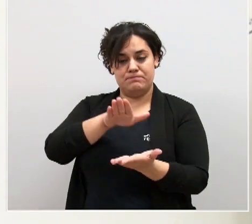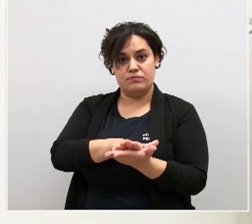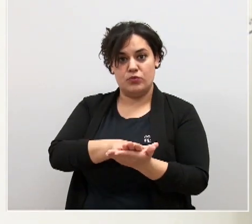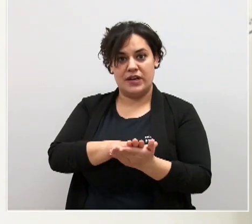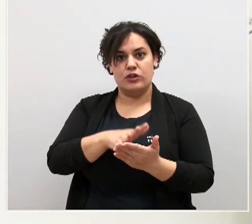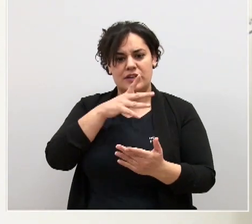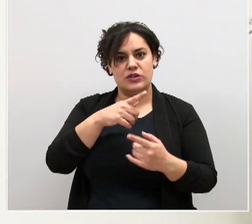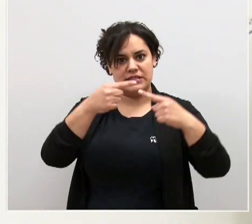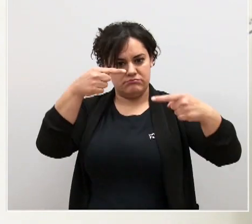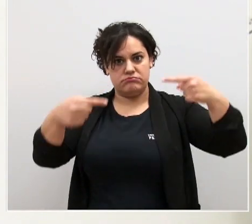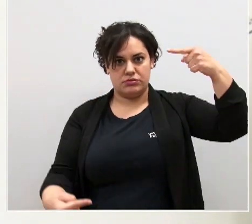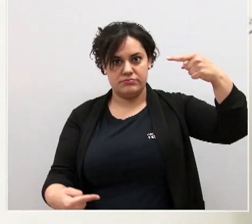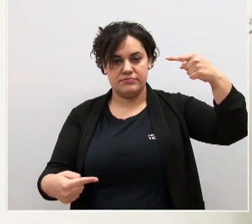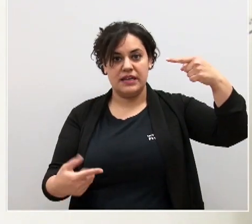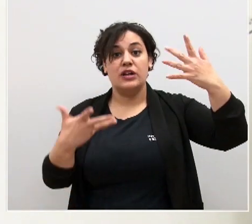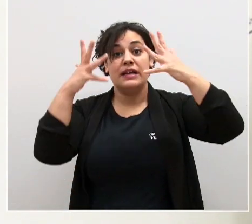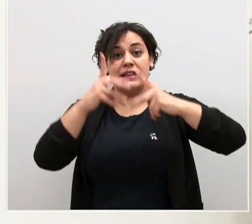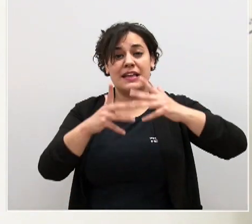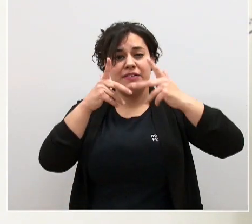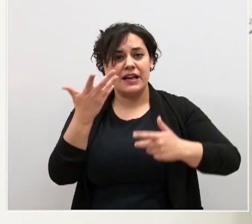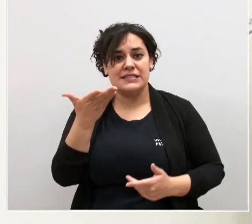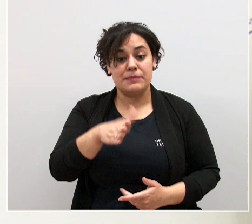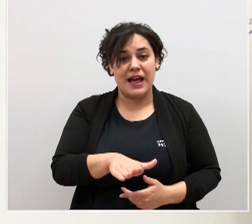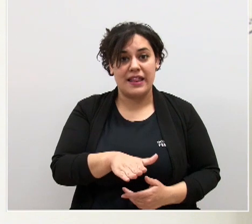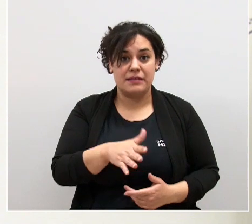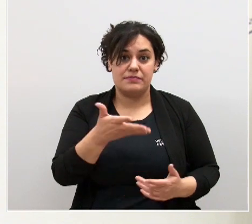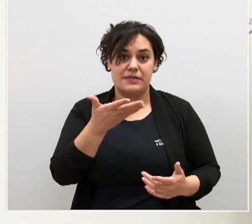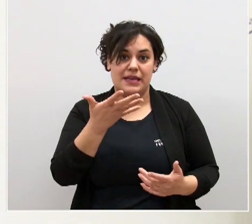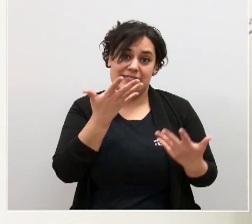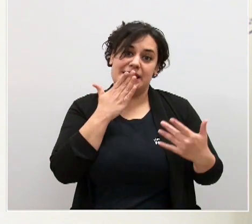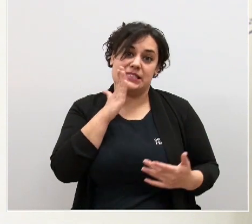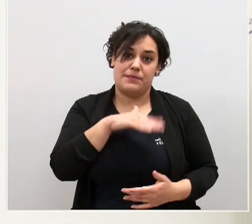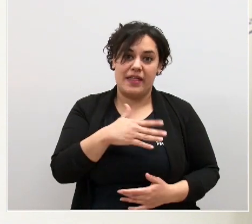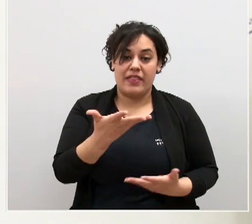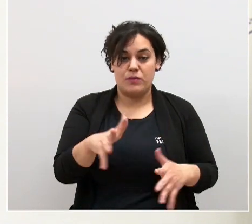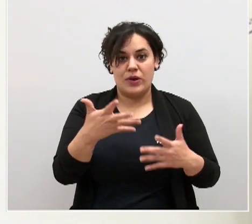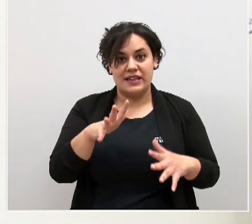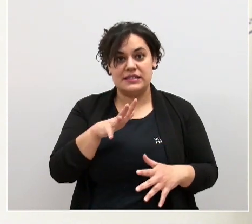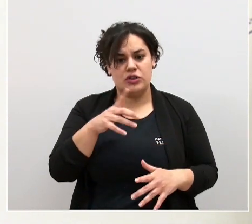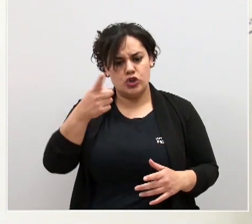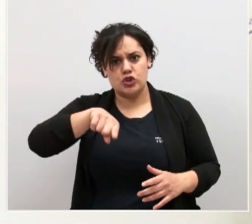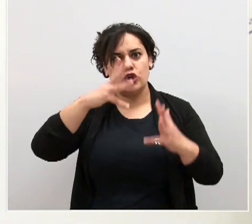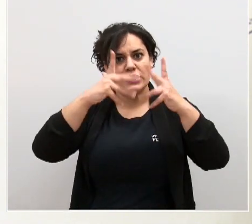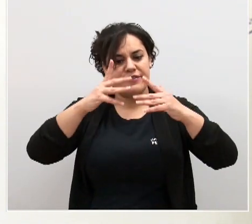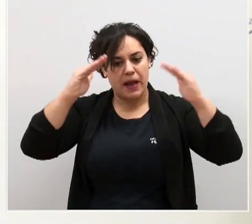por debajo de la cifra estimada de muertes que para esta fecha deberíamos tener en la región.